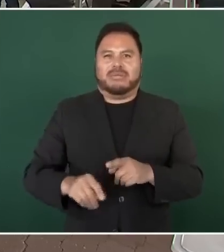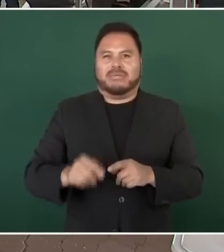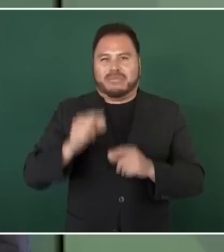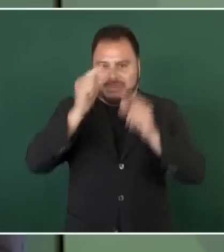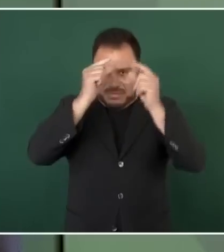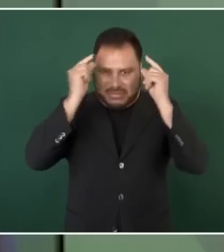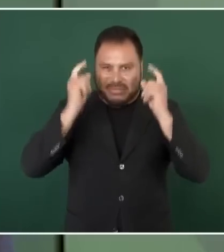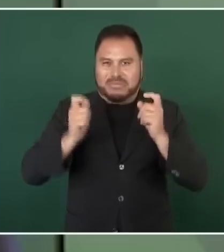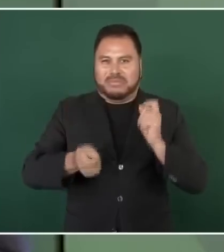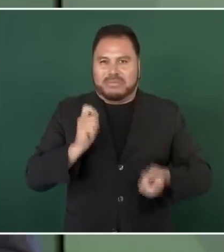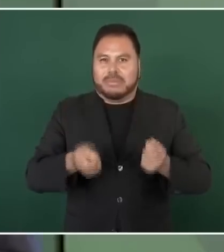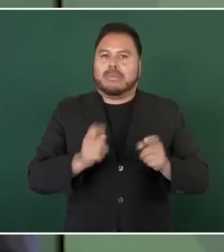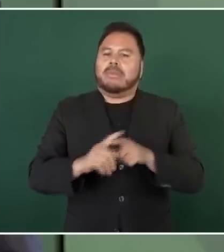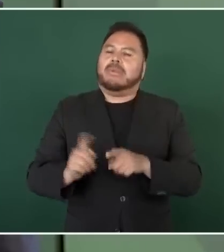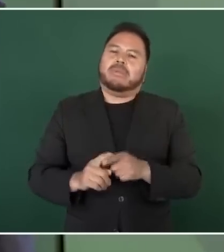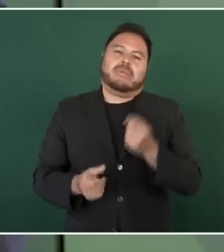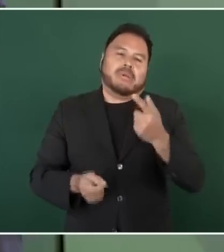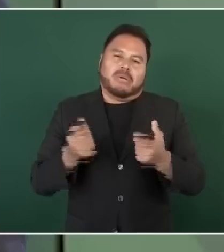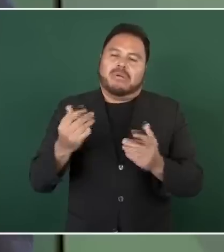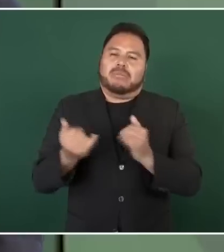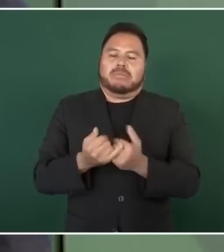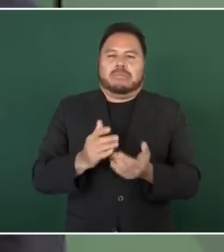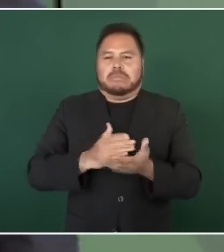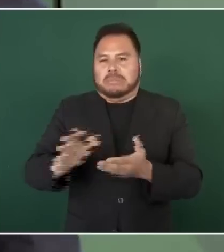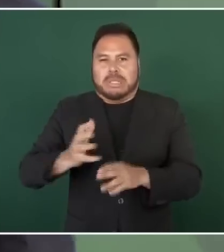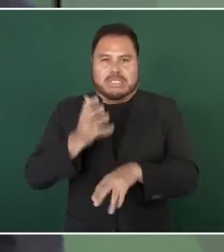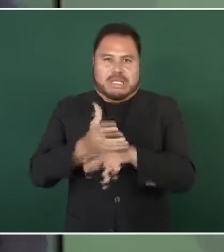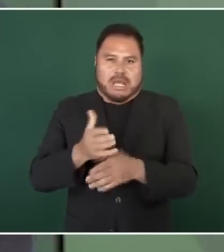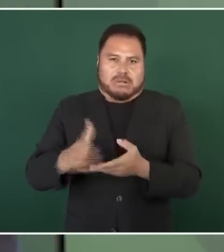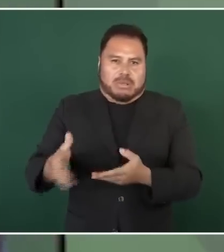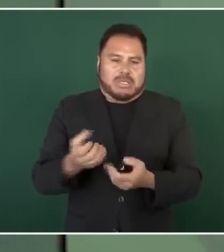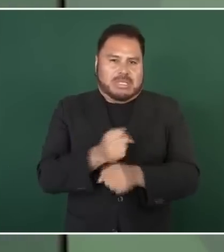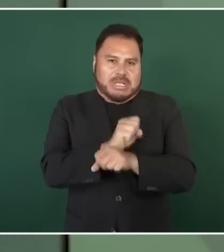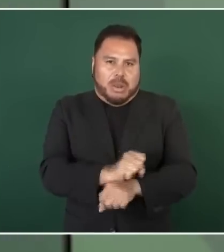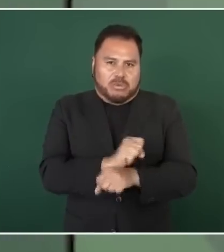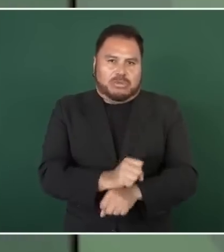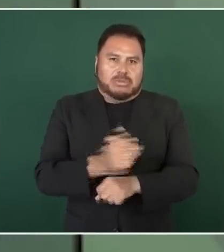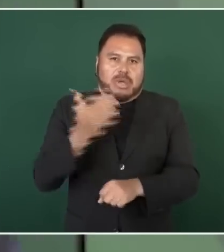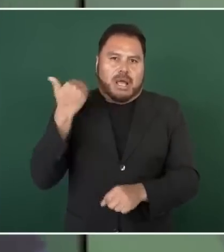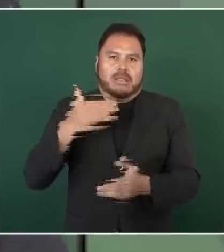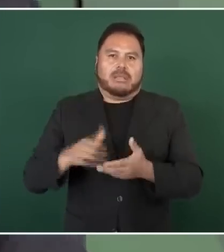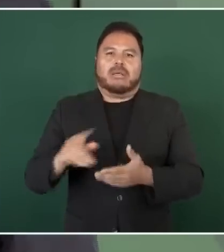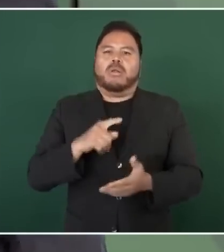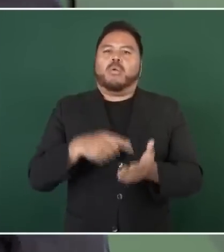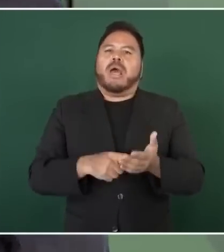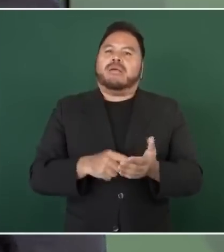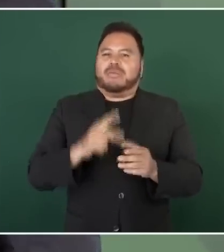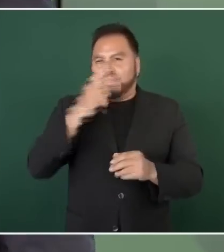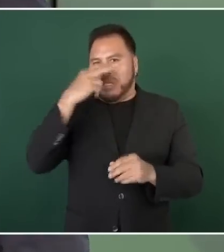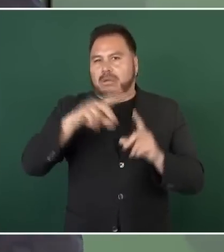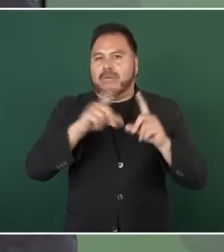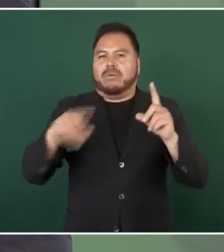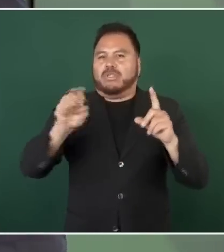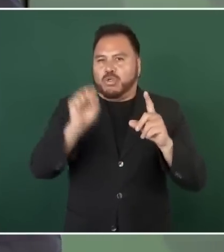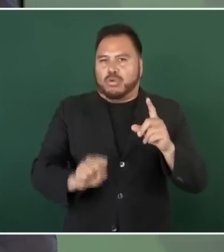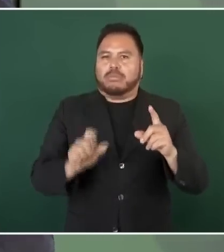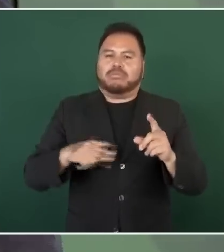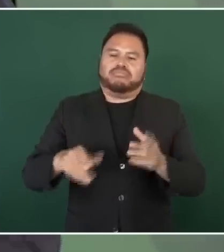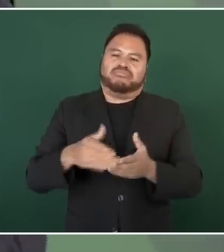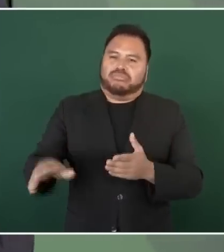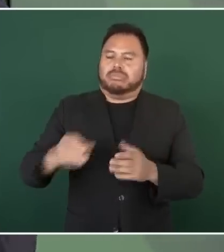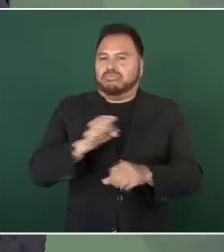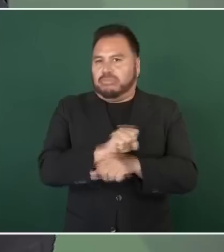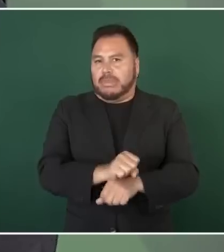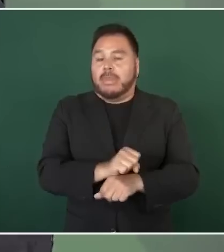porque también los desterraron a trabajar como esclavos en el sur del país.